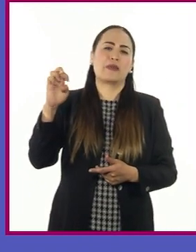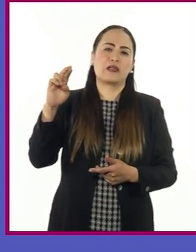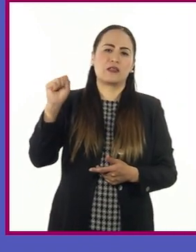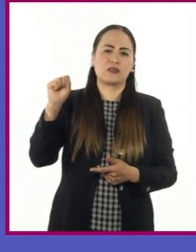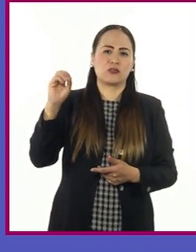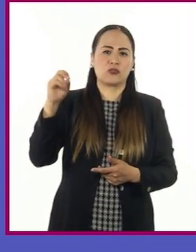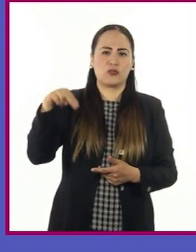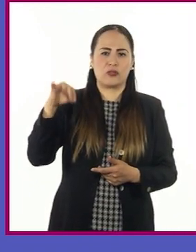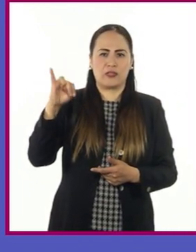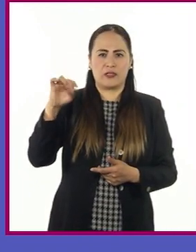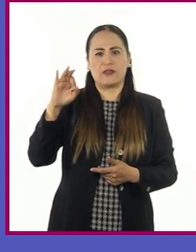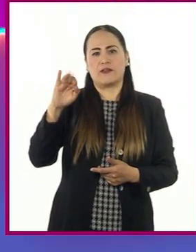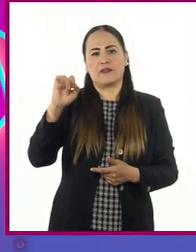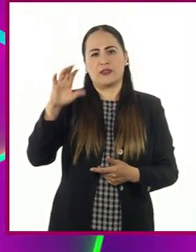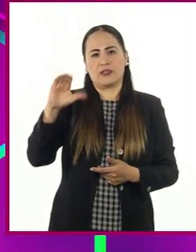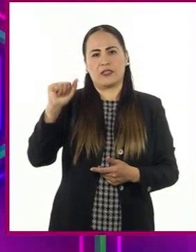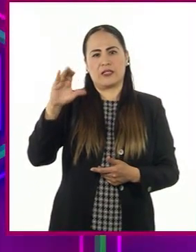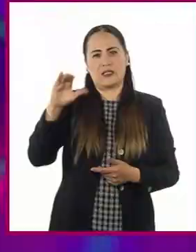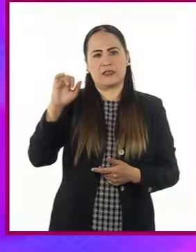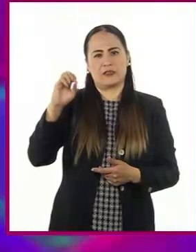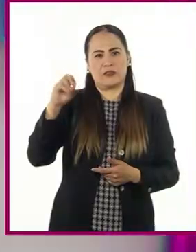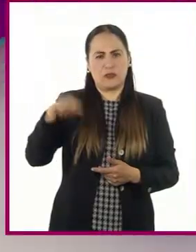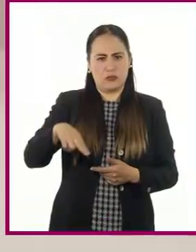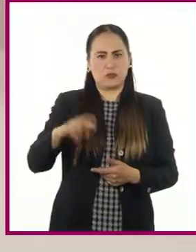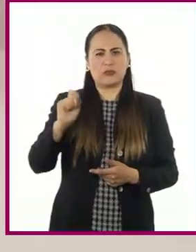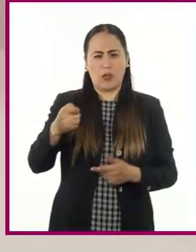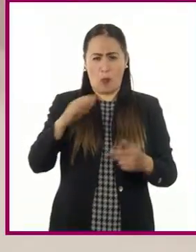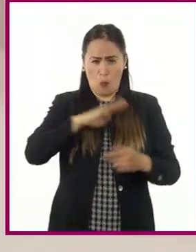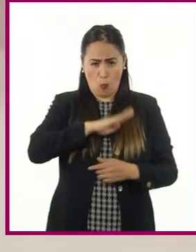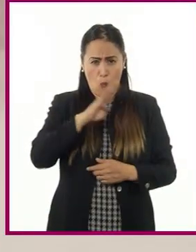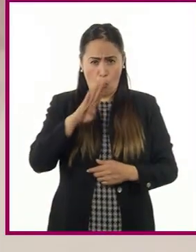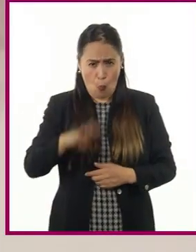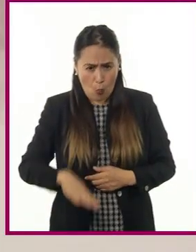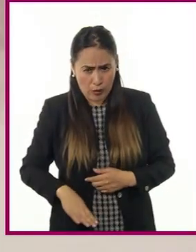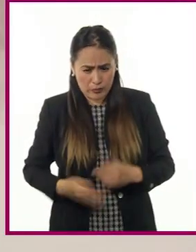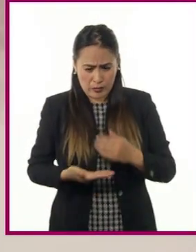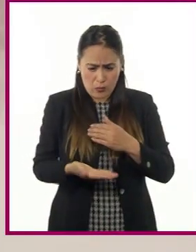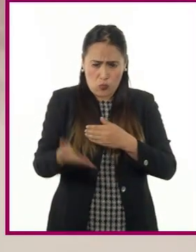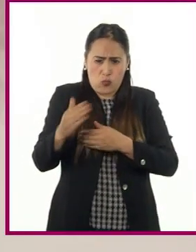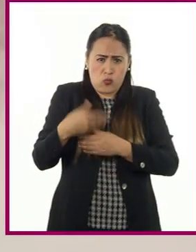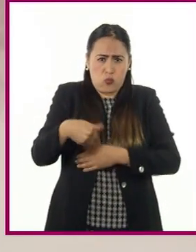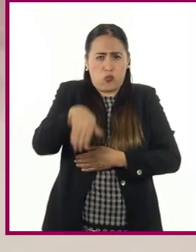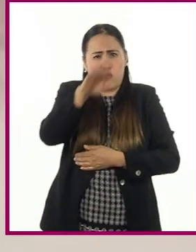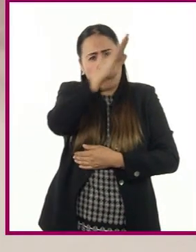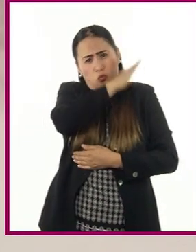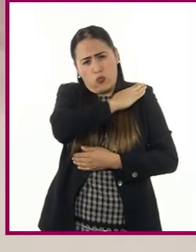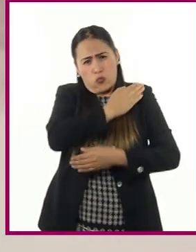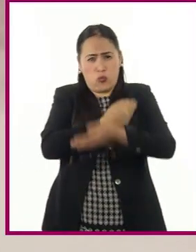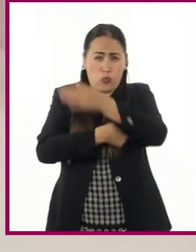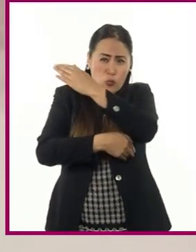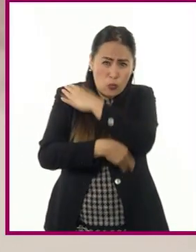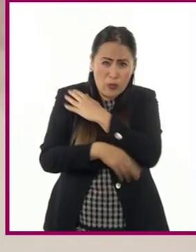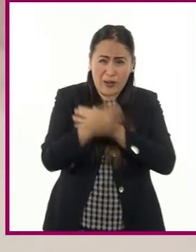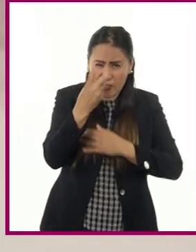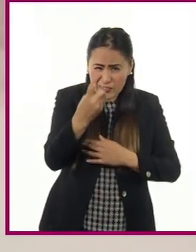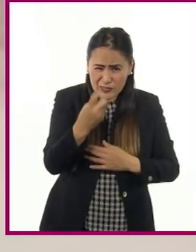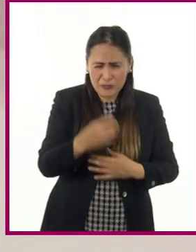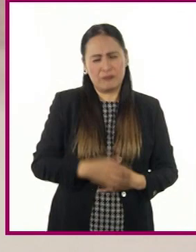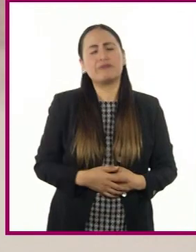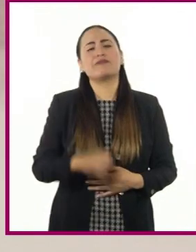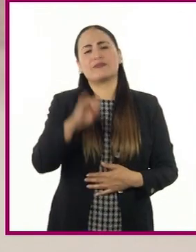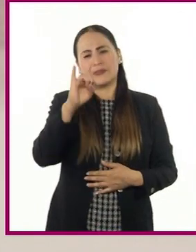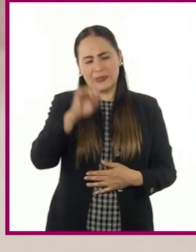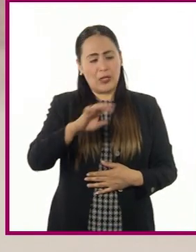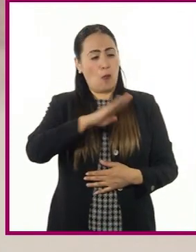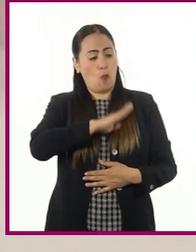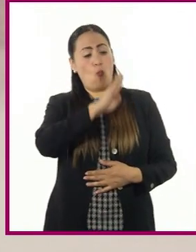la muerte cubrirme con su fúnebre crespón? Claro, porque el autor le otorga una capacidad humana